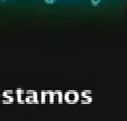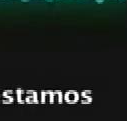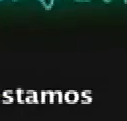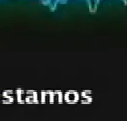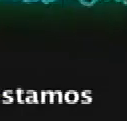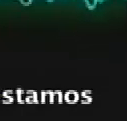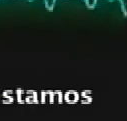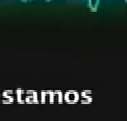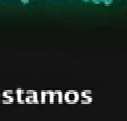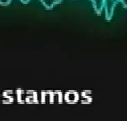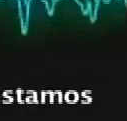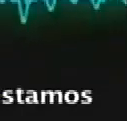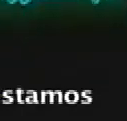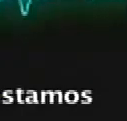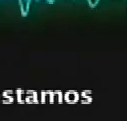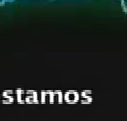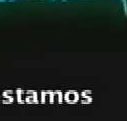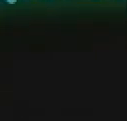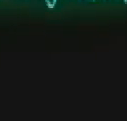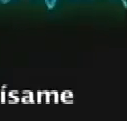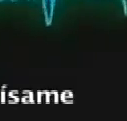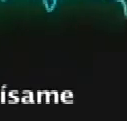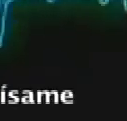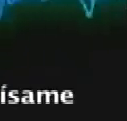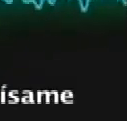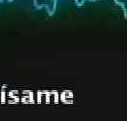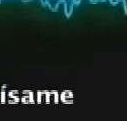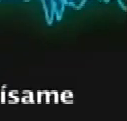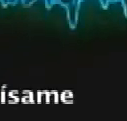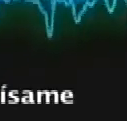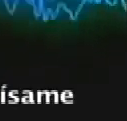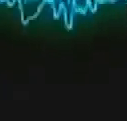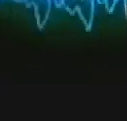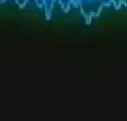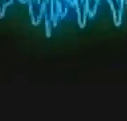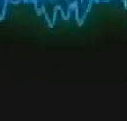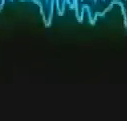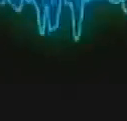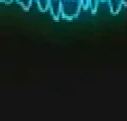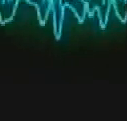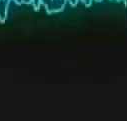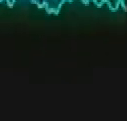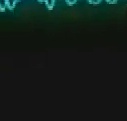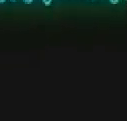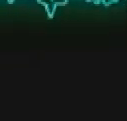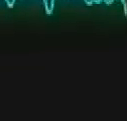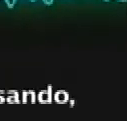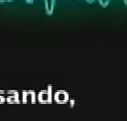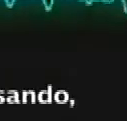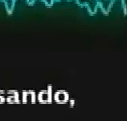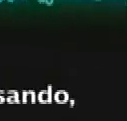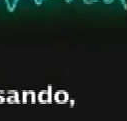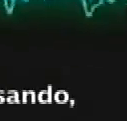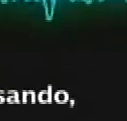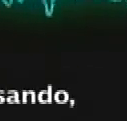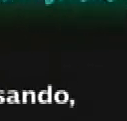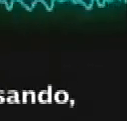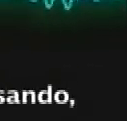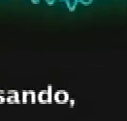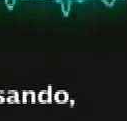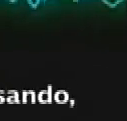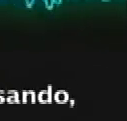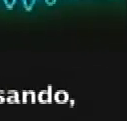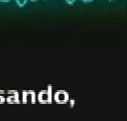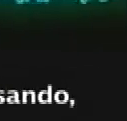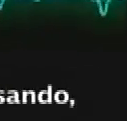Ok, Alfa 2, estamos ya tomando posiciones. Avísame entonces, estamos atentos a si el acto